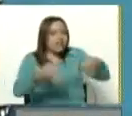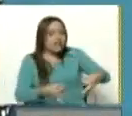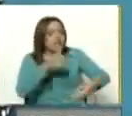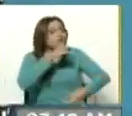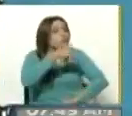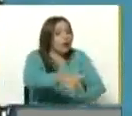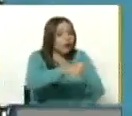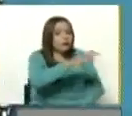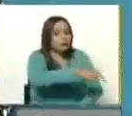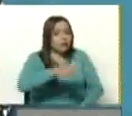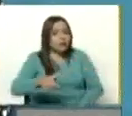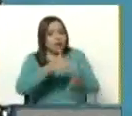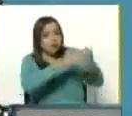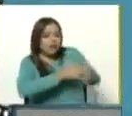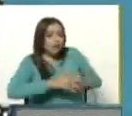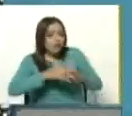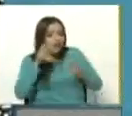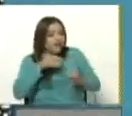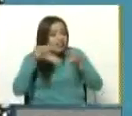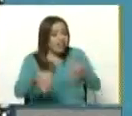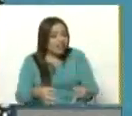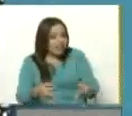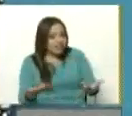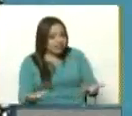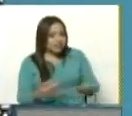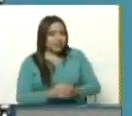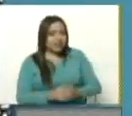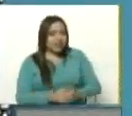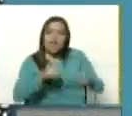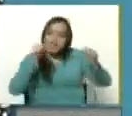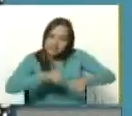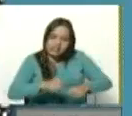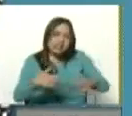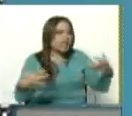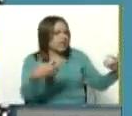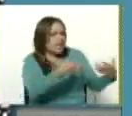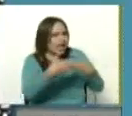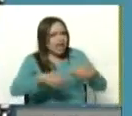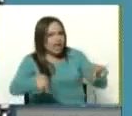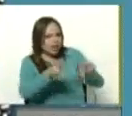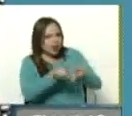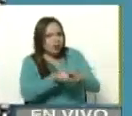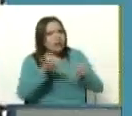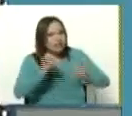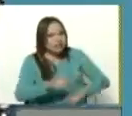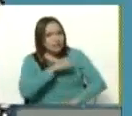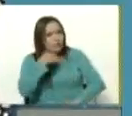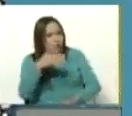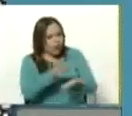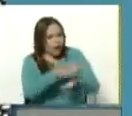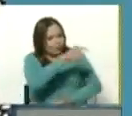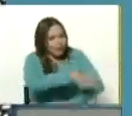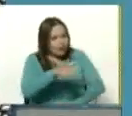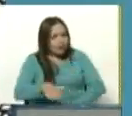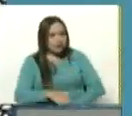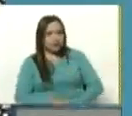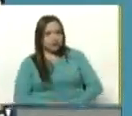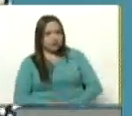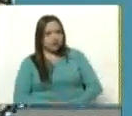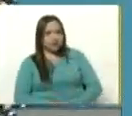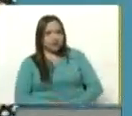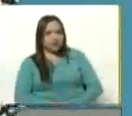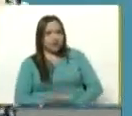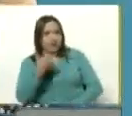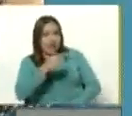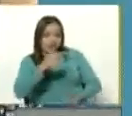pueblo estadounidense que realmente sí es guerra, que sí mata gente. Y hay hay